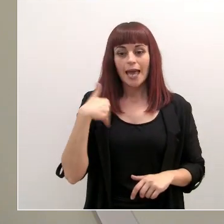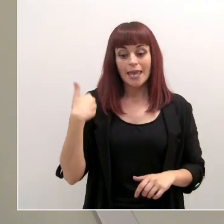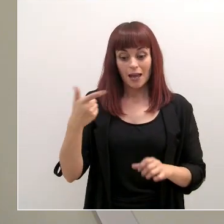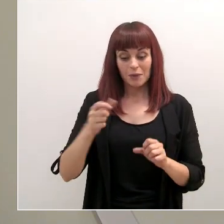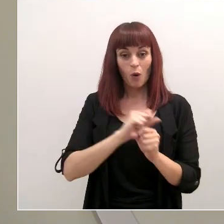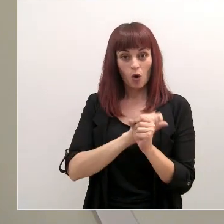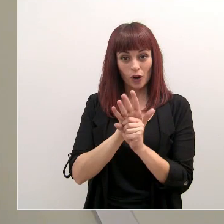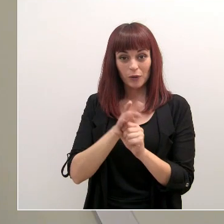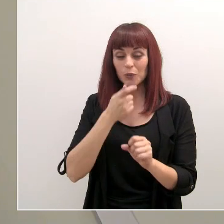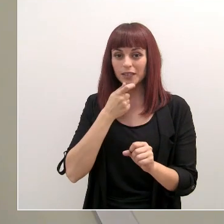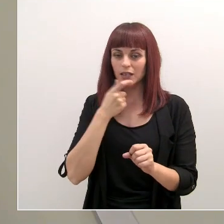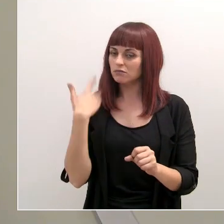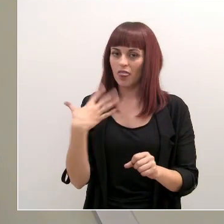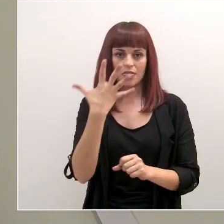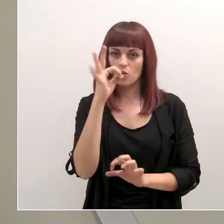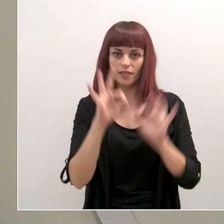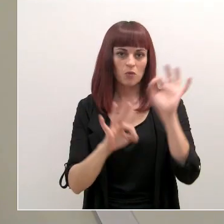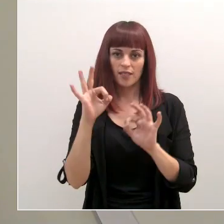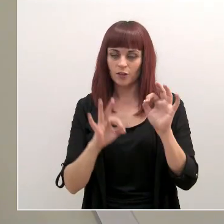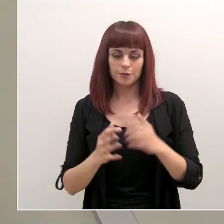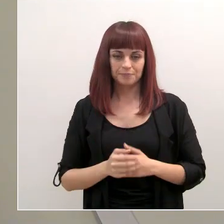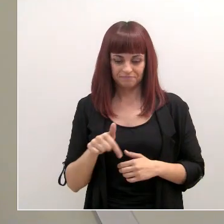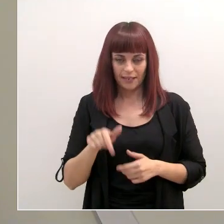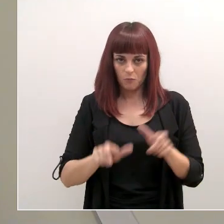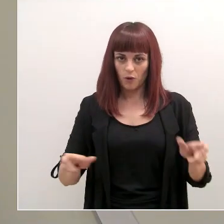esté circulando a un 50% entre nuestra población.